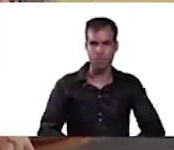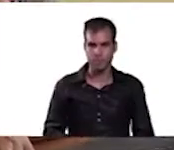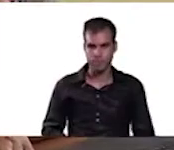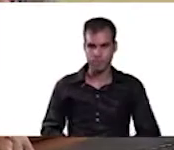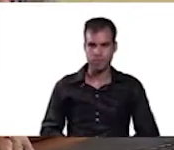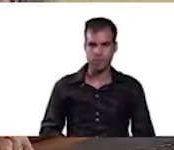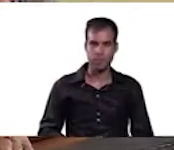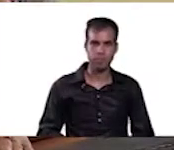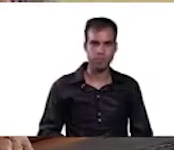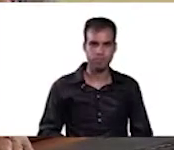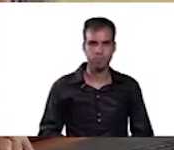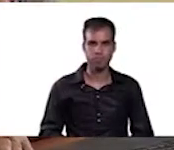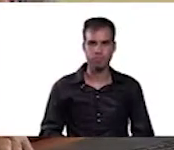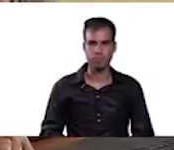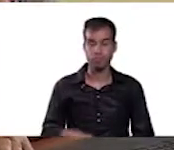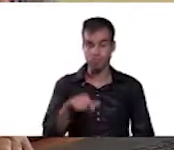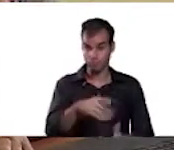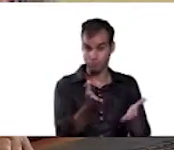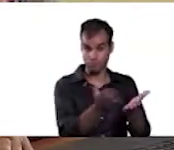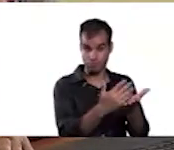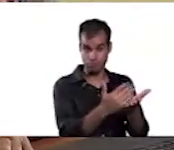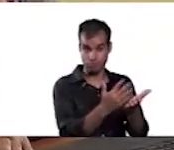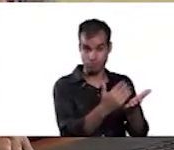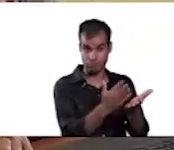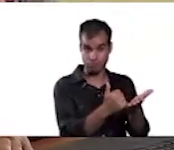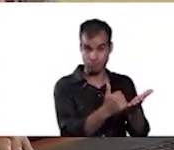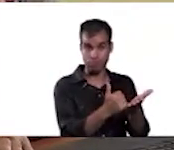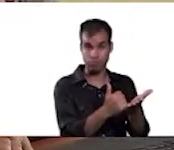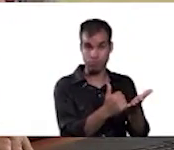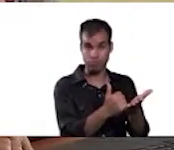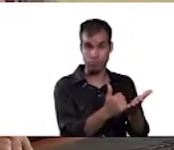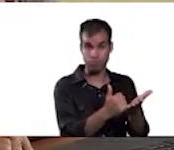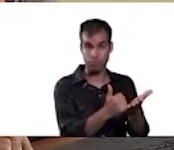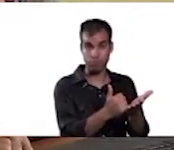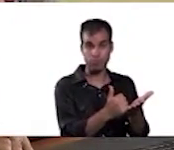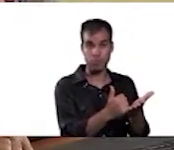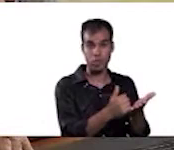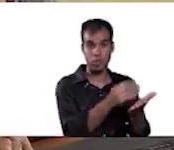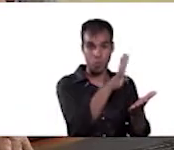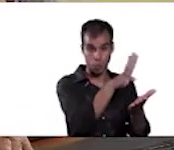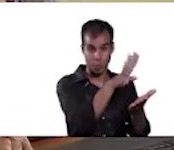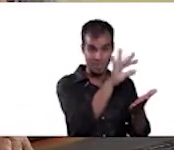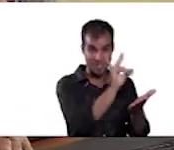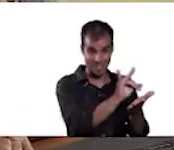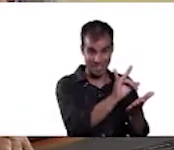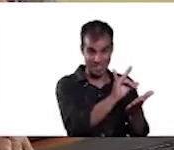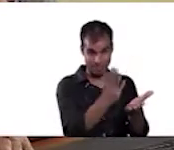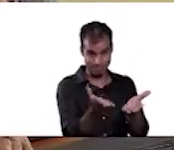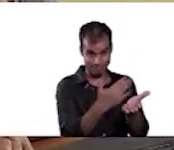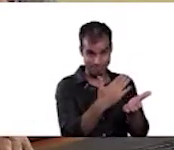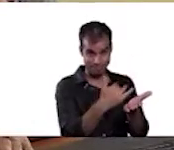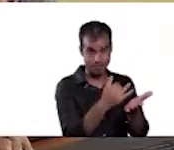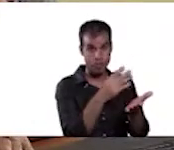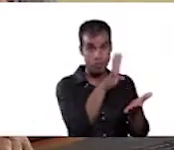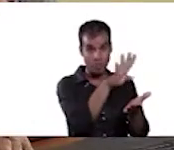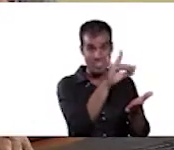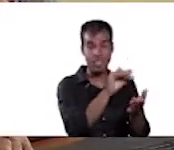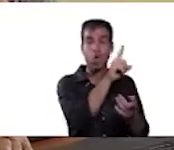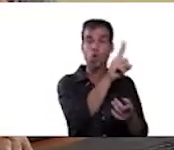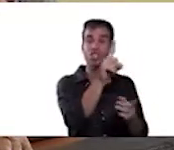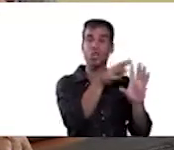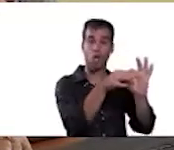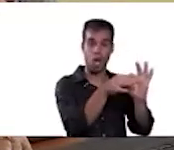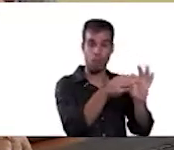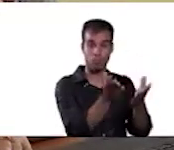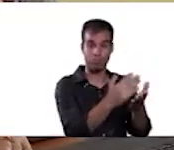constantes. Esto está en las páginas de la 47 del libro de texto de 11º grado